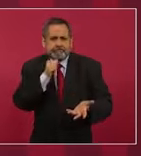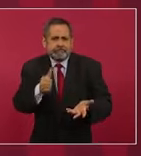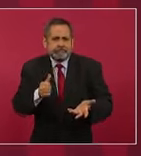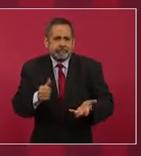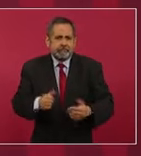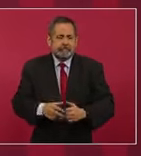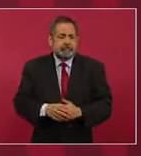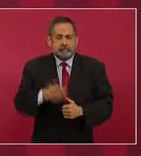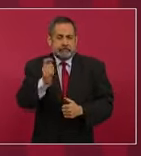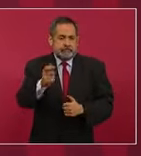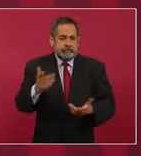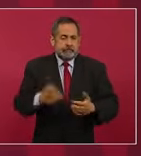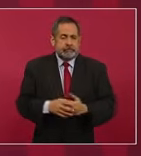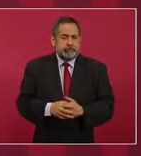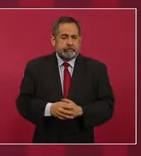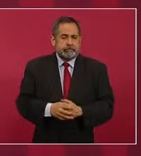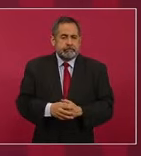O sea,